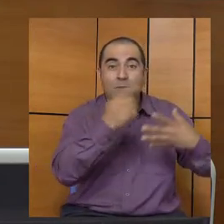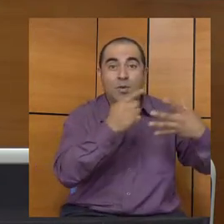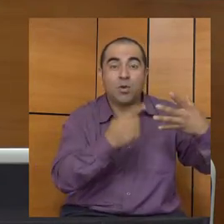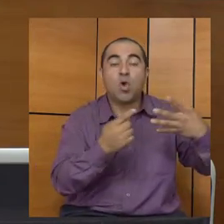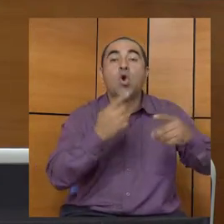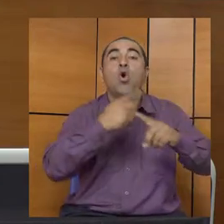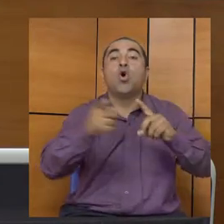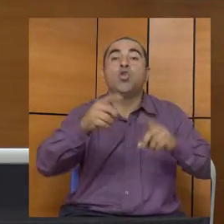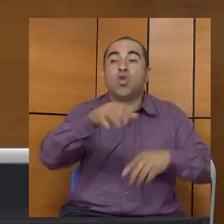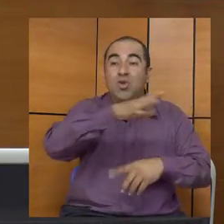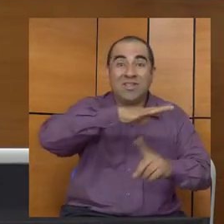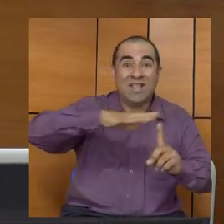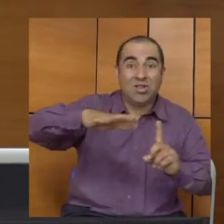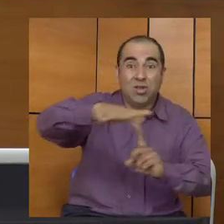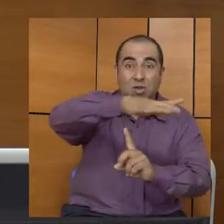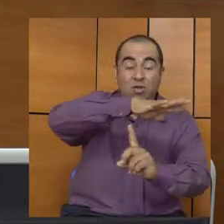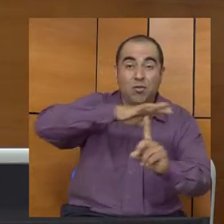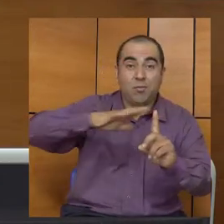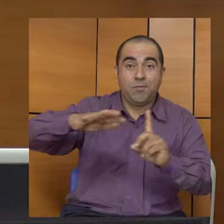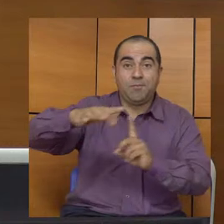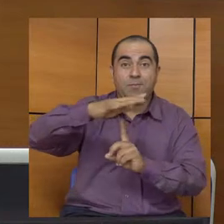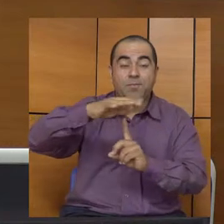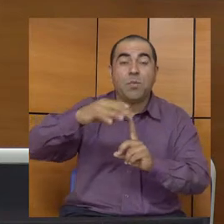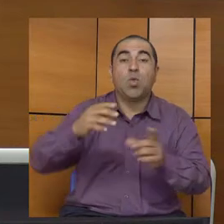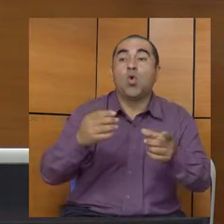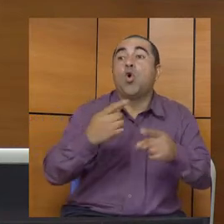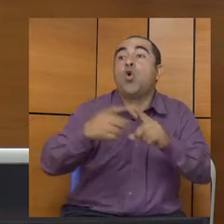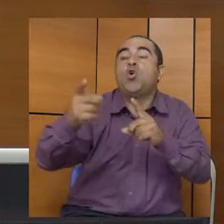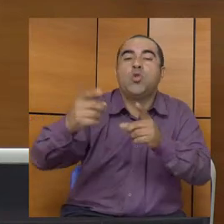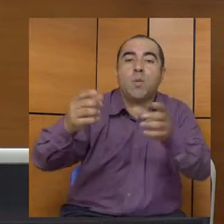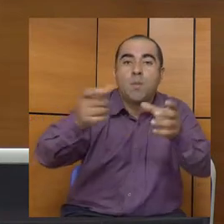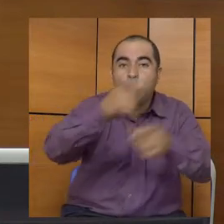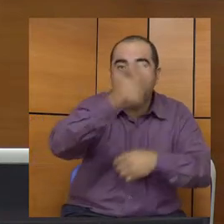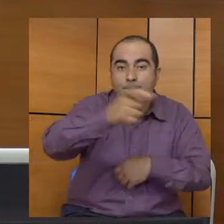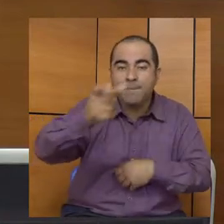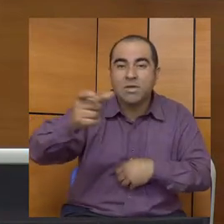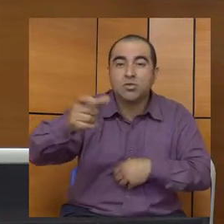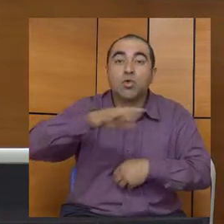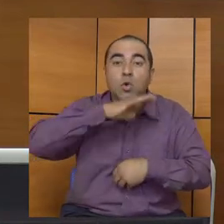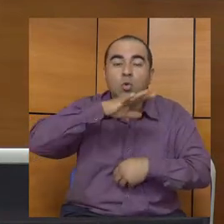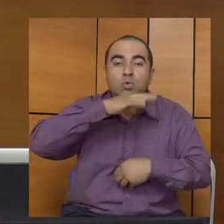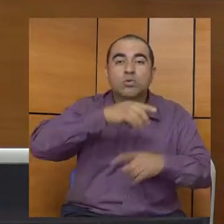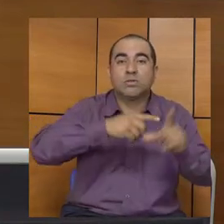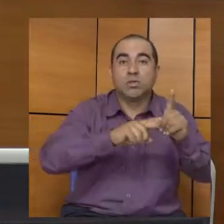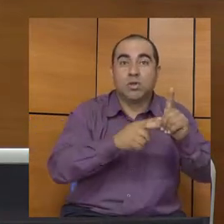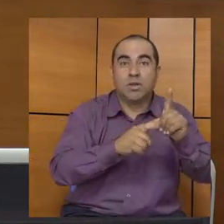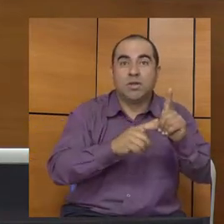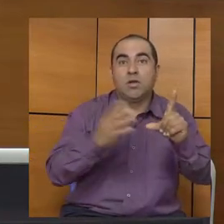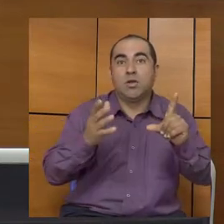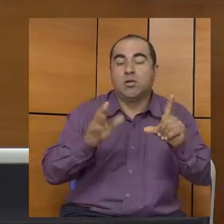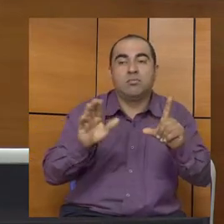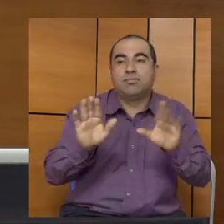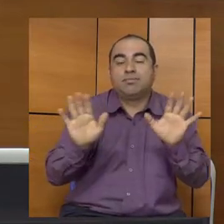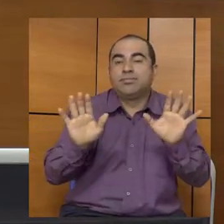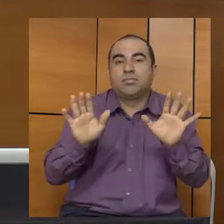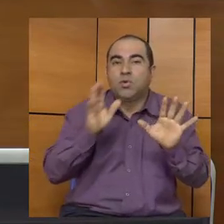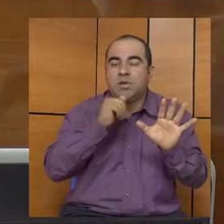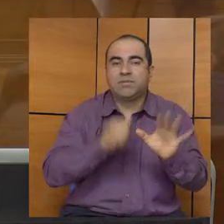que en otros contextos, en otros grupos de personas o en otras tecnologías, pues simplemente no están.